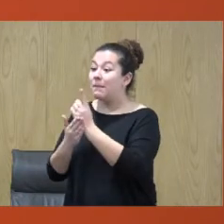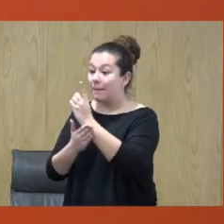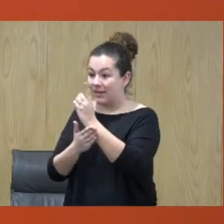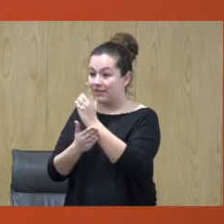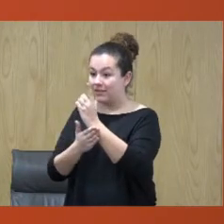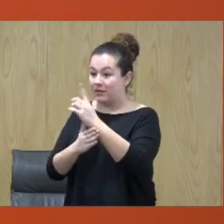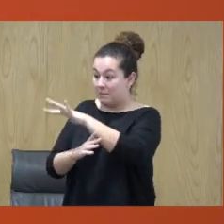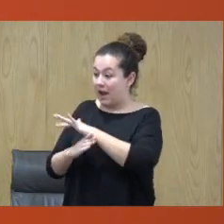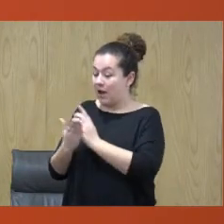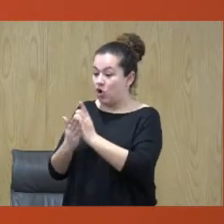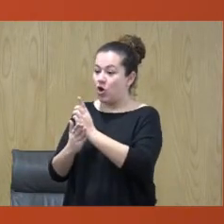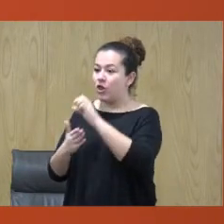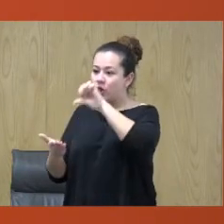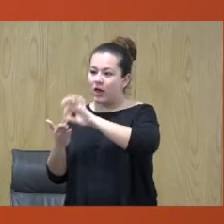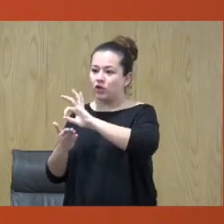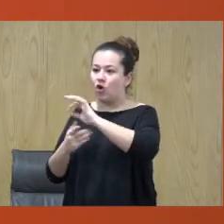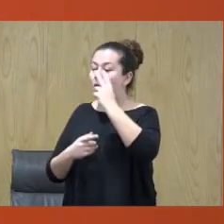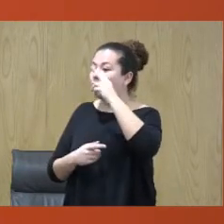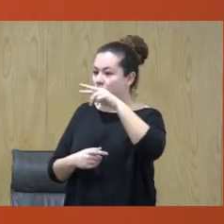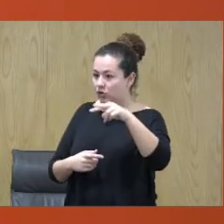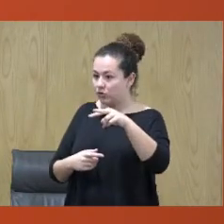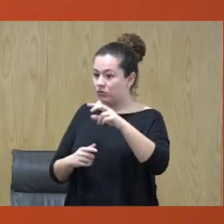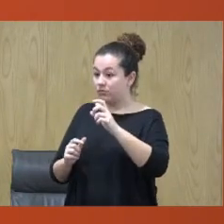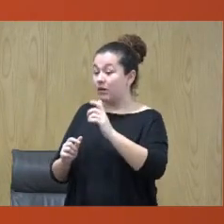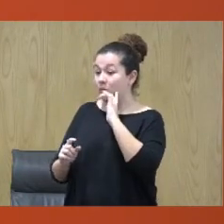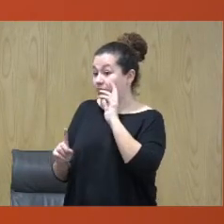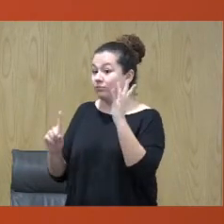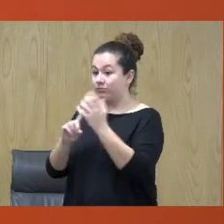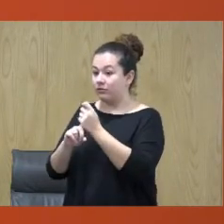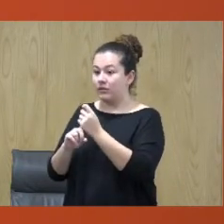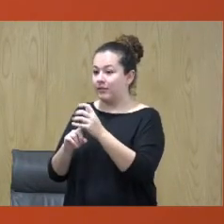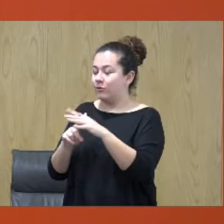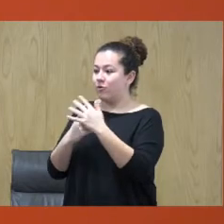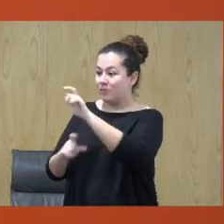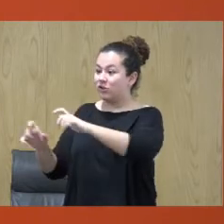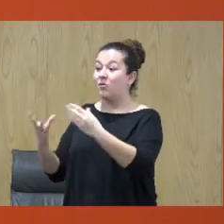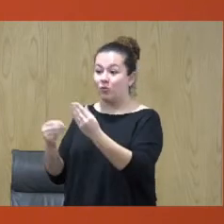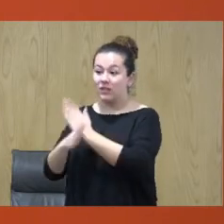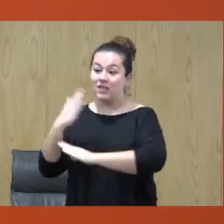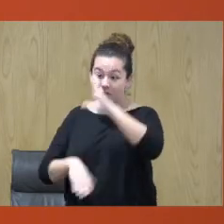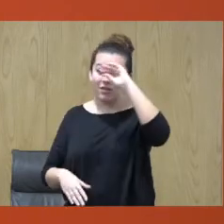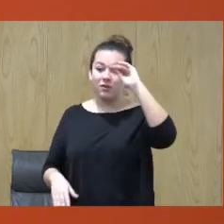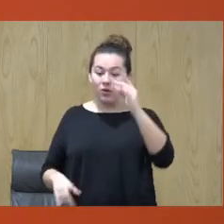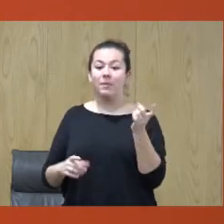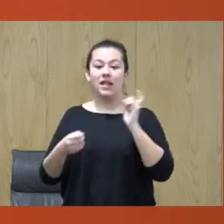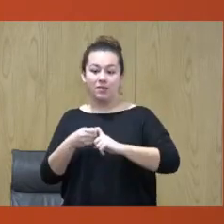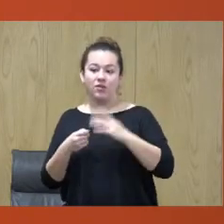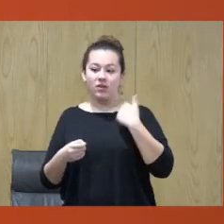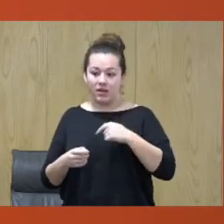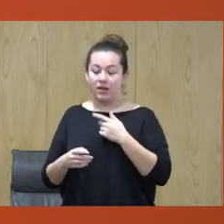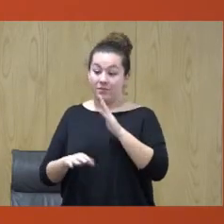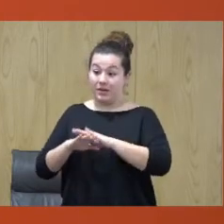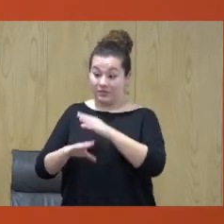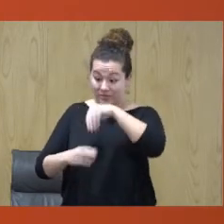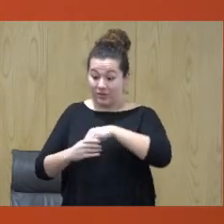de ciudades o de museos. Nos hemos encontrado con la situación de que había muchas personas con discapacidad intelectual que estaban participando en esa evaluación